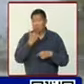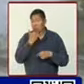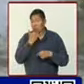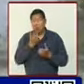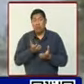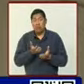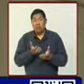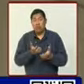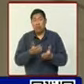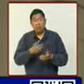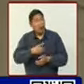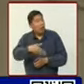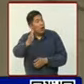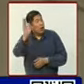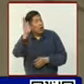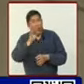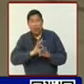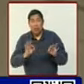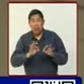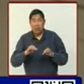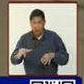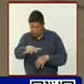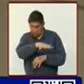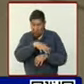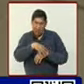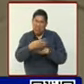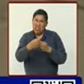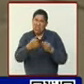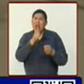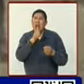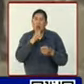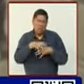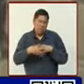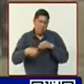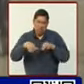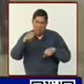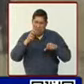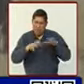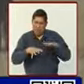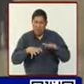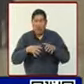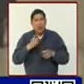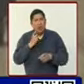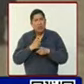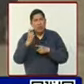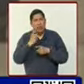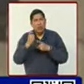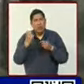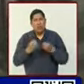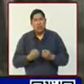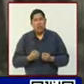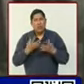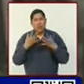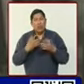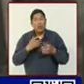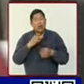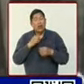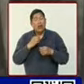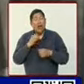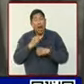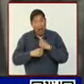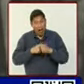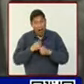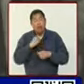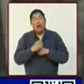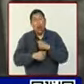pasaron y no hacen nada. Entonces la lama que queda acá es lo que más perjudica. Todos los años es lo mismo. Se